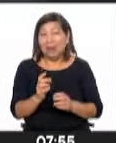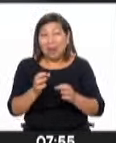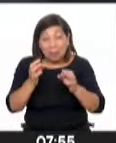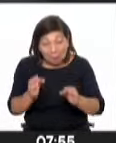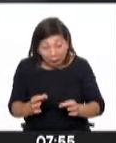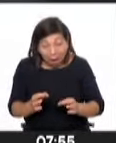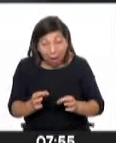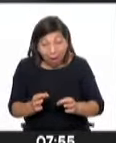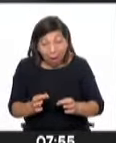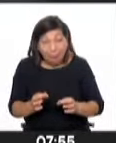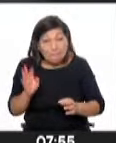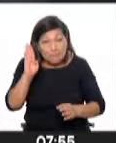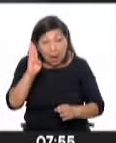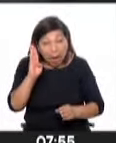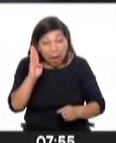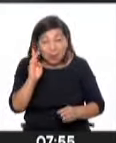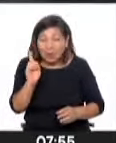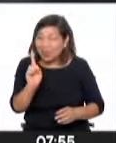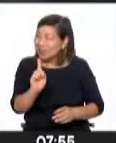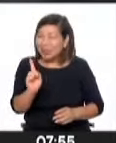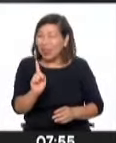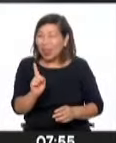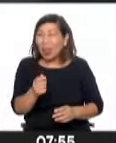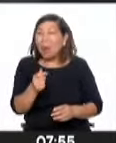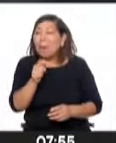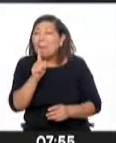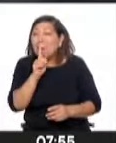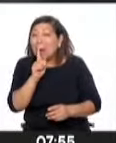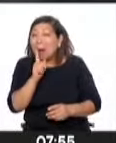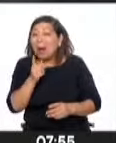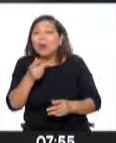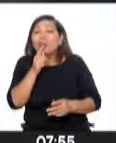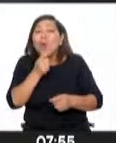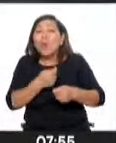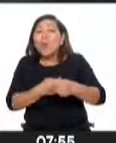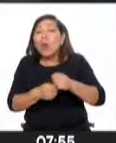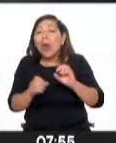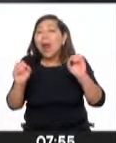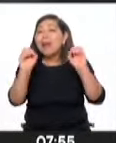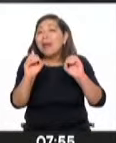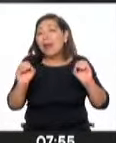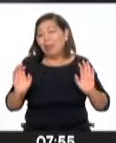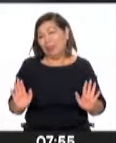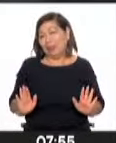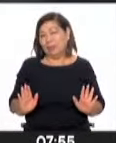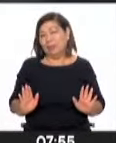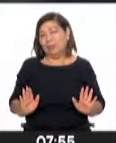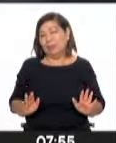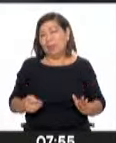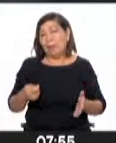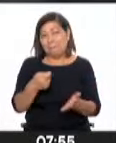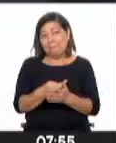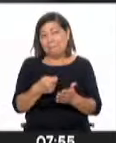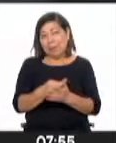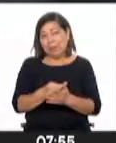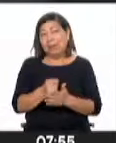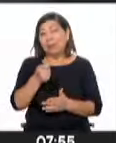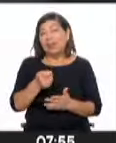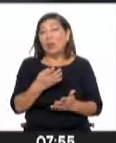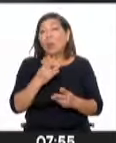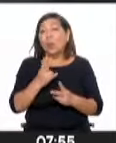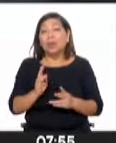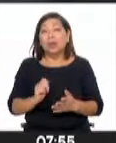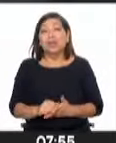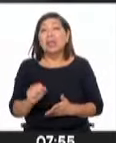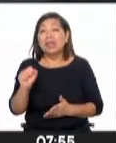O sea, no es ningún banco, caja financiera, no tienen ningún control, ninguna regulación, a diferencia de una entidad financiera formal que está supervisada